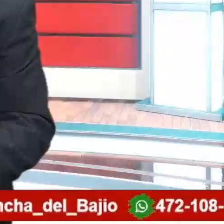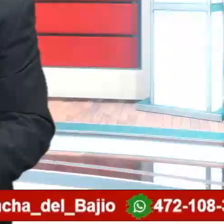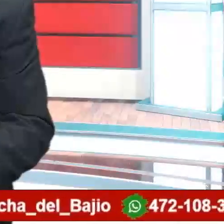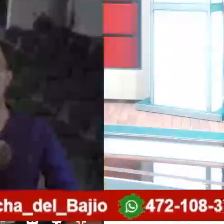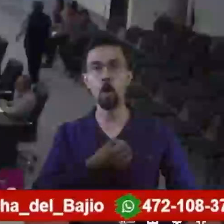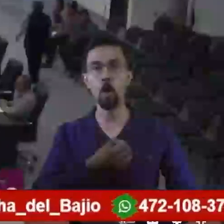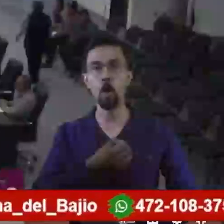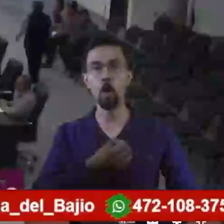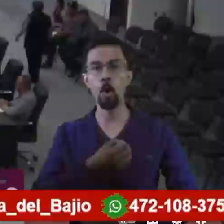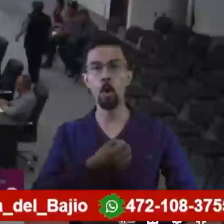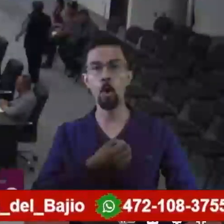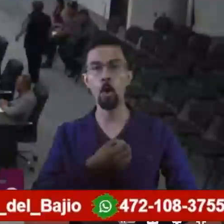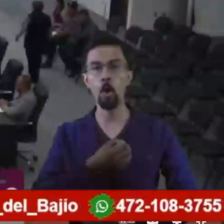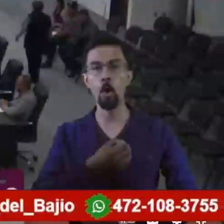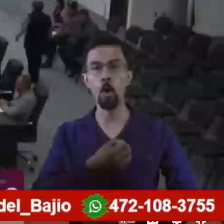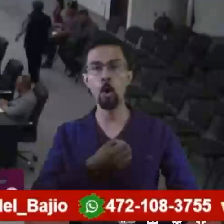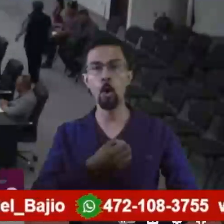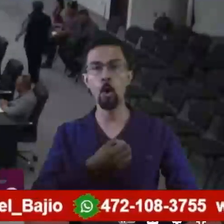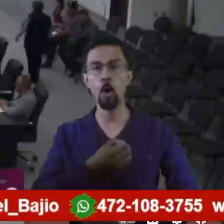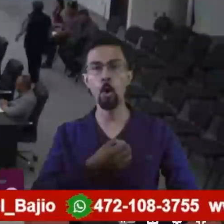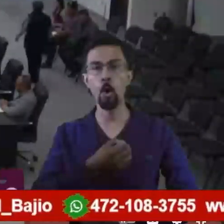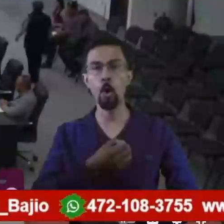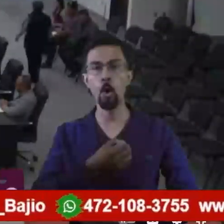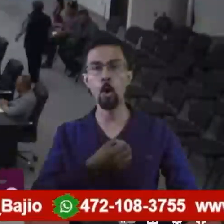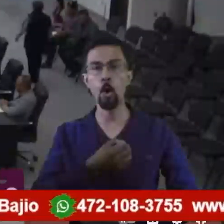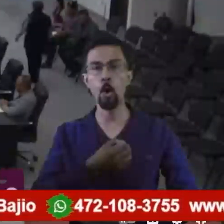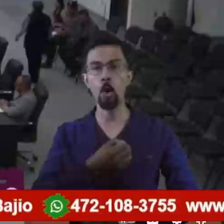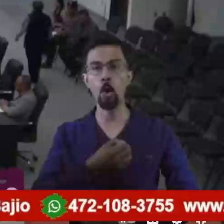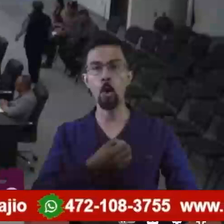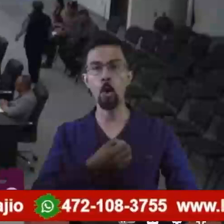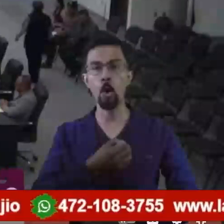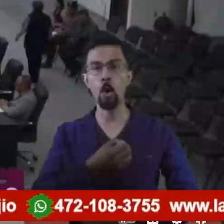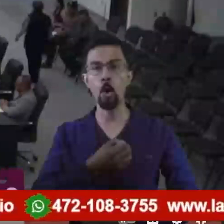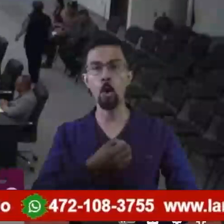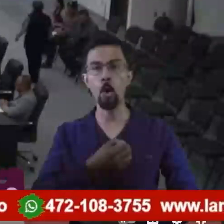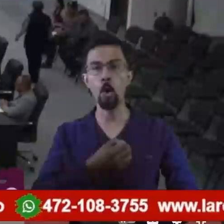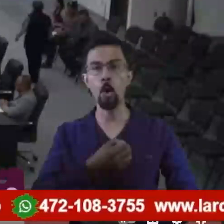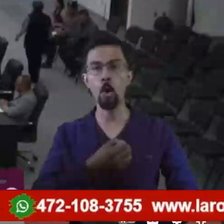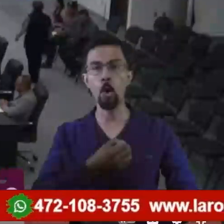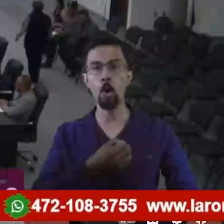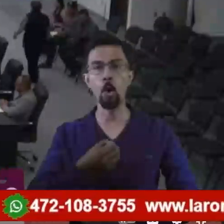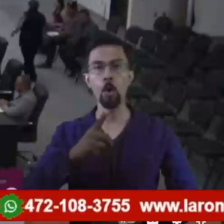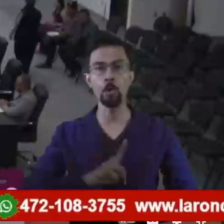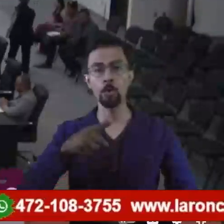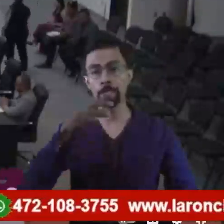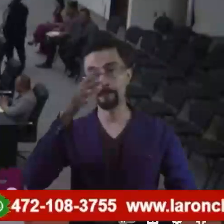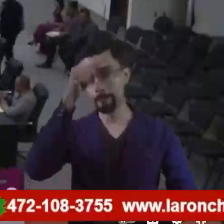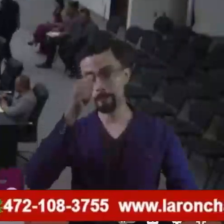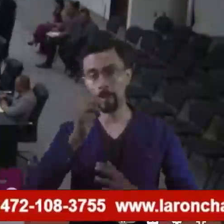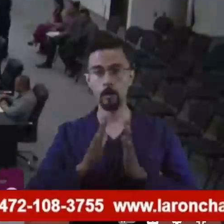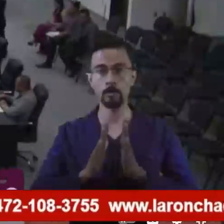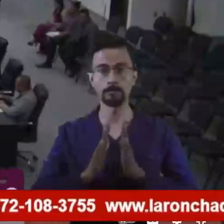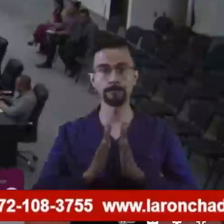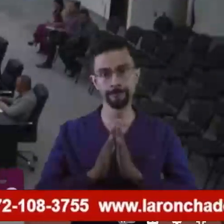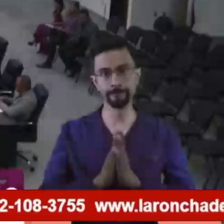la consejera presidenta Brenda Canchola Elizarraraz. Ella expresó que la responsabilidad que hoy asumen estos